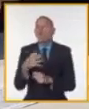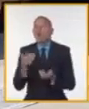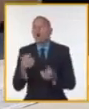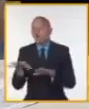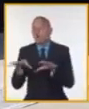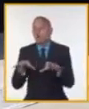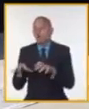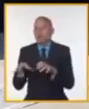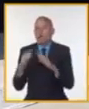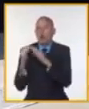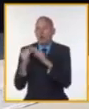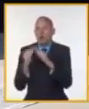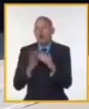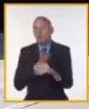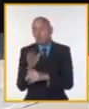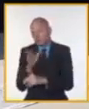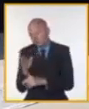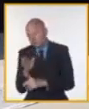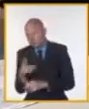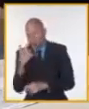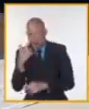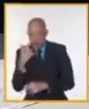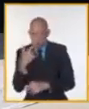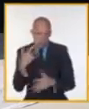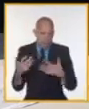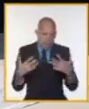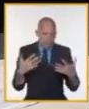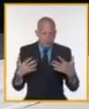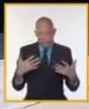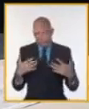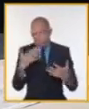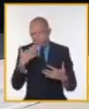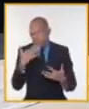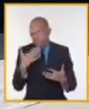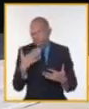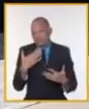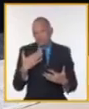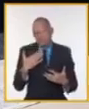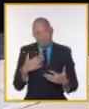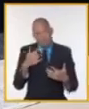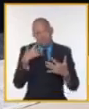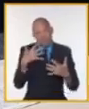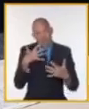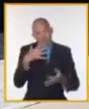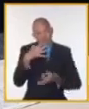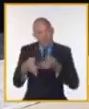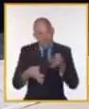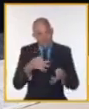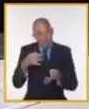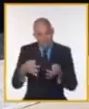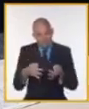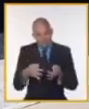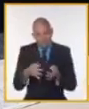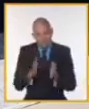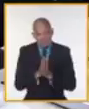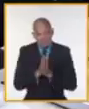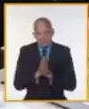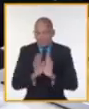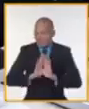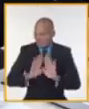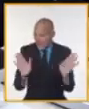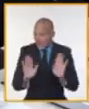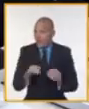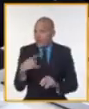nos ha dado la posibilidad de participar todos los miembros del Comité Central, y estoy convencido por eso el primer punto que se evaluó del chequeo de acuerdo fue